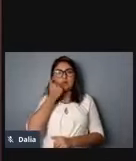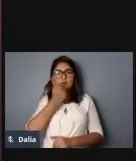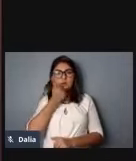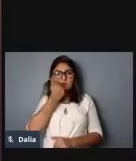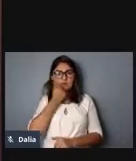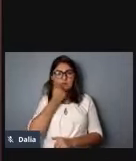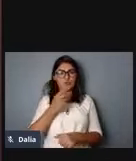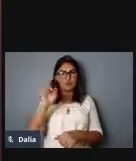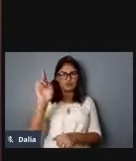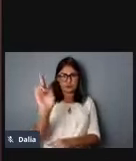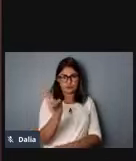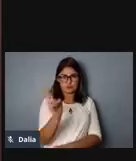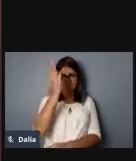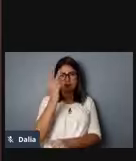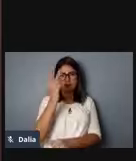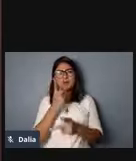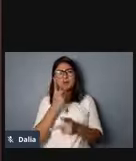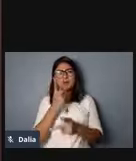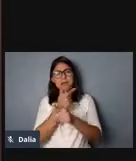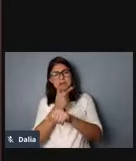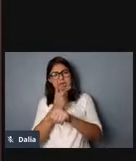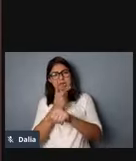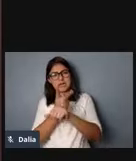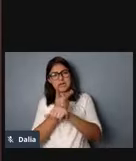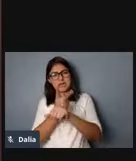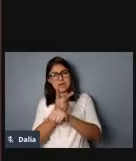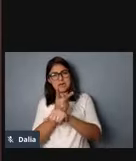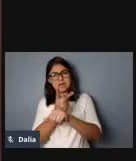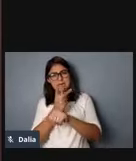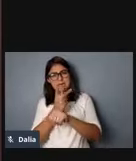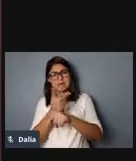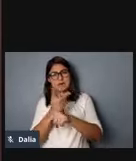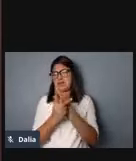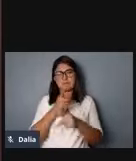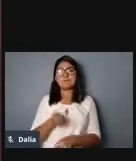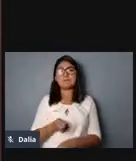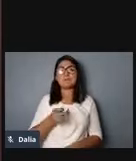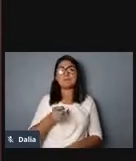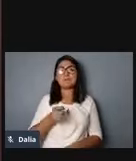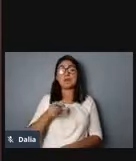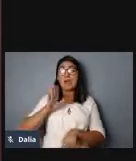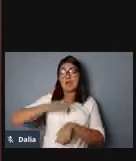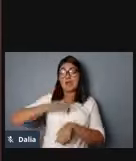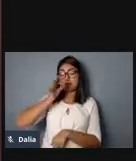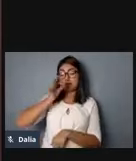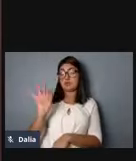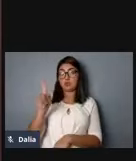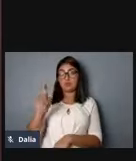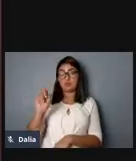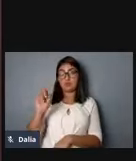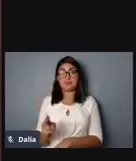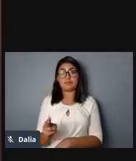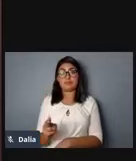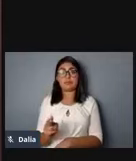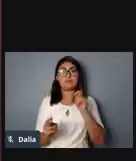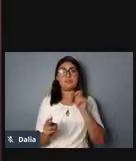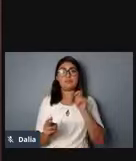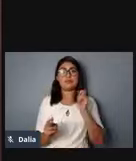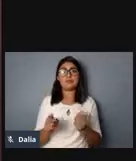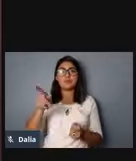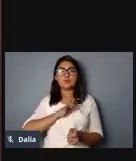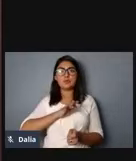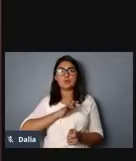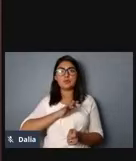vez que ellos están o cuentan con un privilegio de adquirir conocimientos